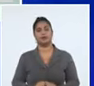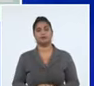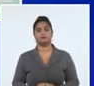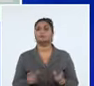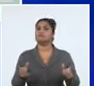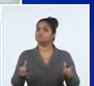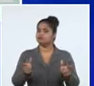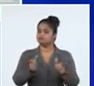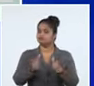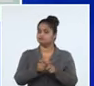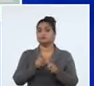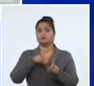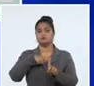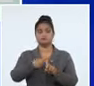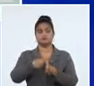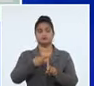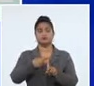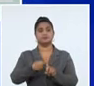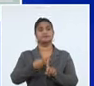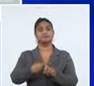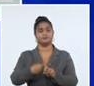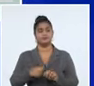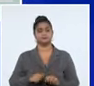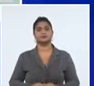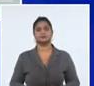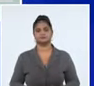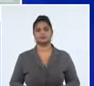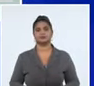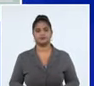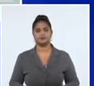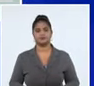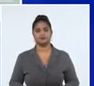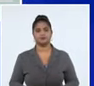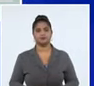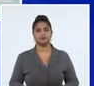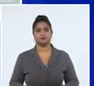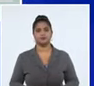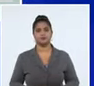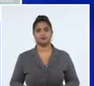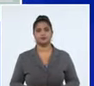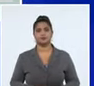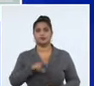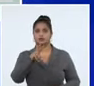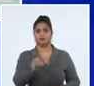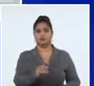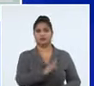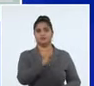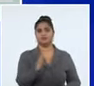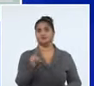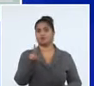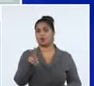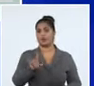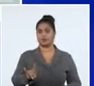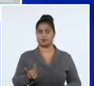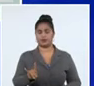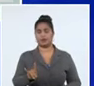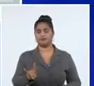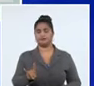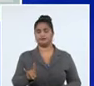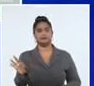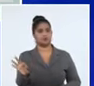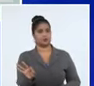país. 24. De 20 a 29 por 100.000 habitantes. Sí, perdón, Niceto